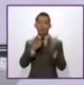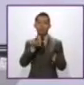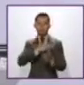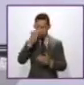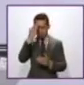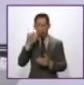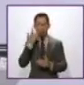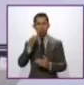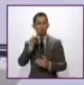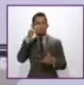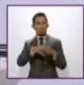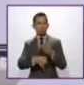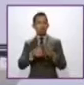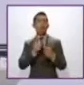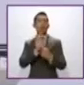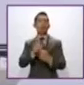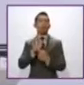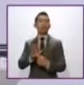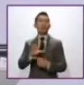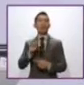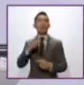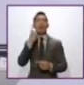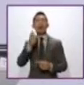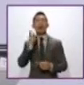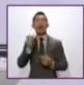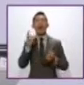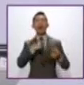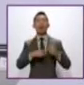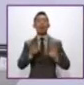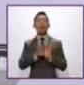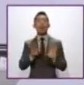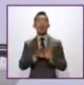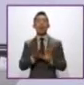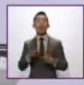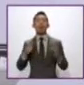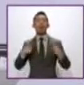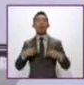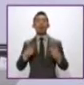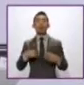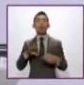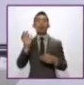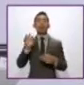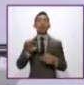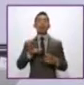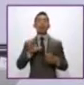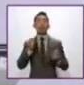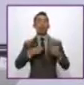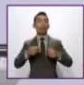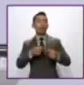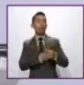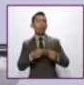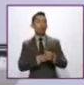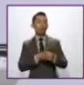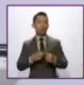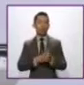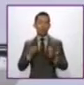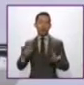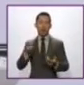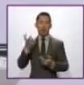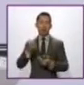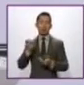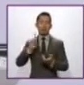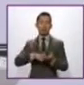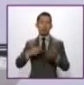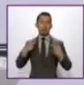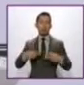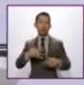y transparentes. Ya no más el dedazo y ya no más seguir abonándole a ese